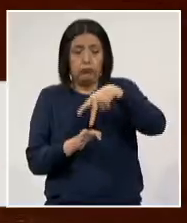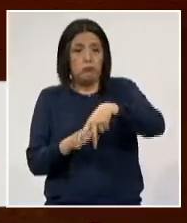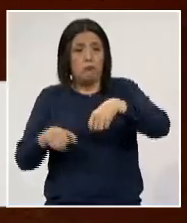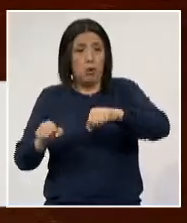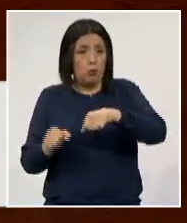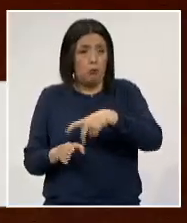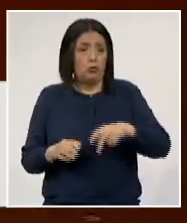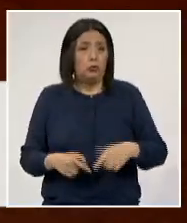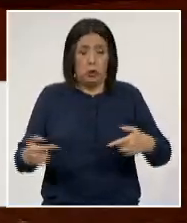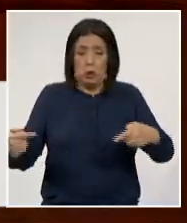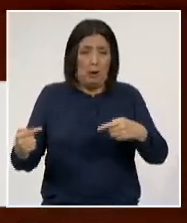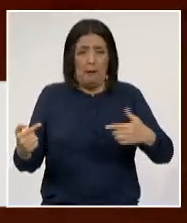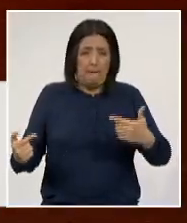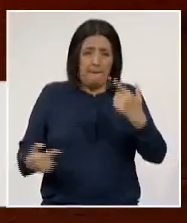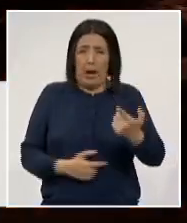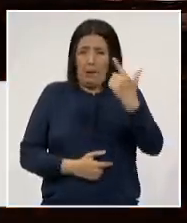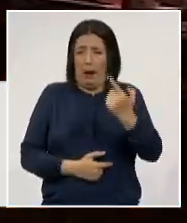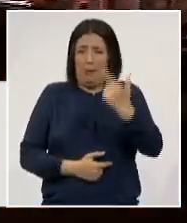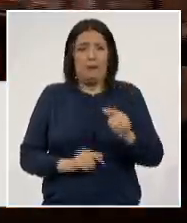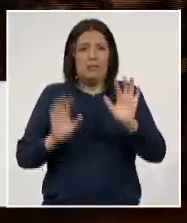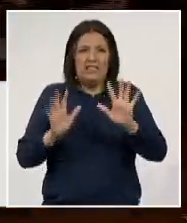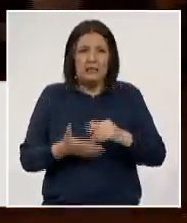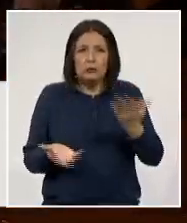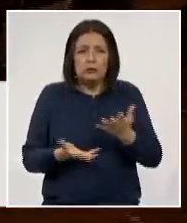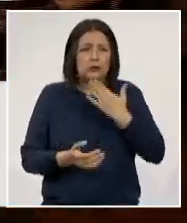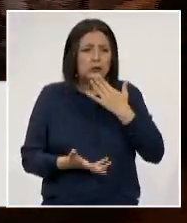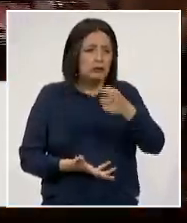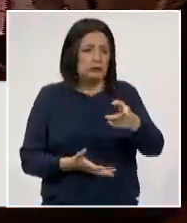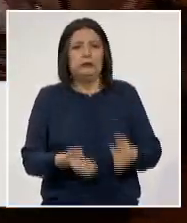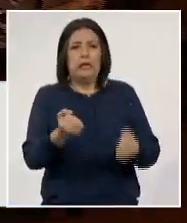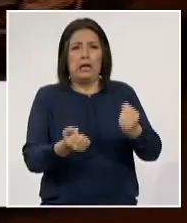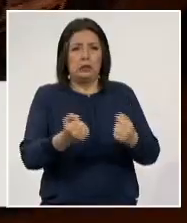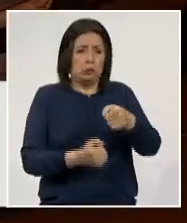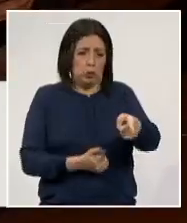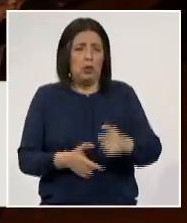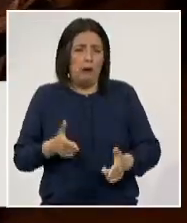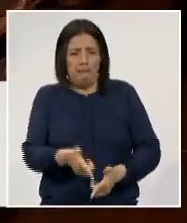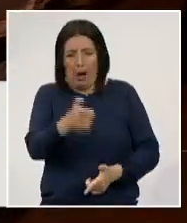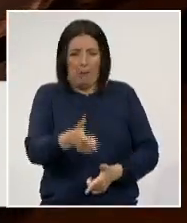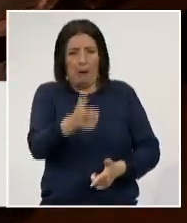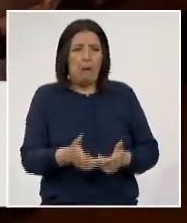motos realizaran más de 10 disparos contra los ocupantes de un auto en la cuadra 3 del Jirón Gamarra.